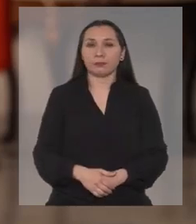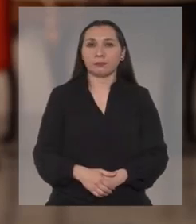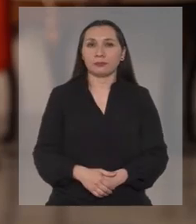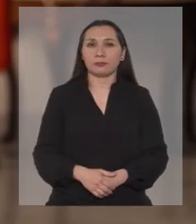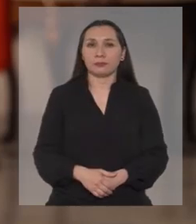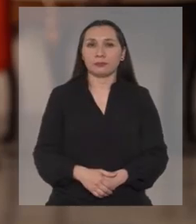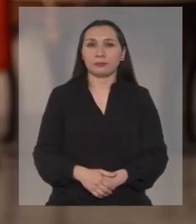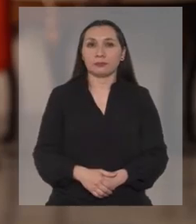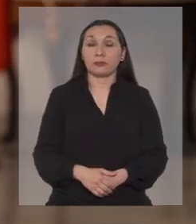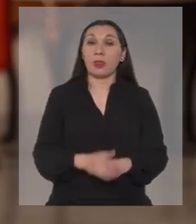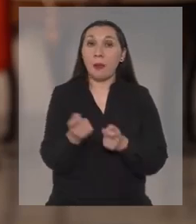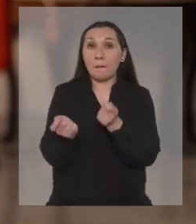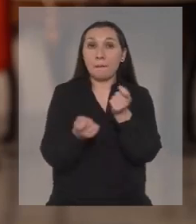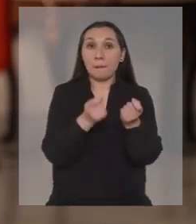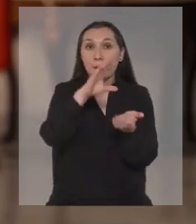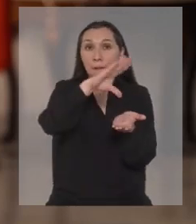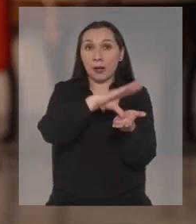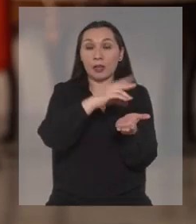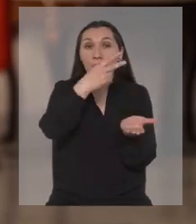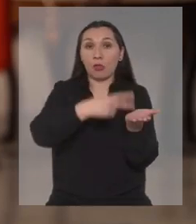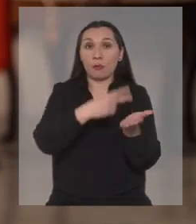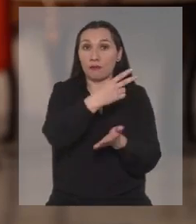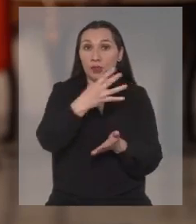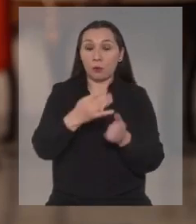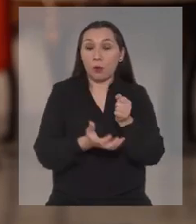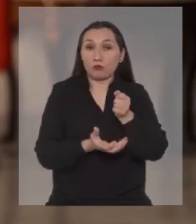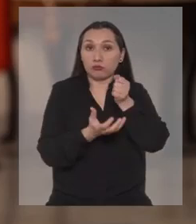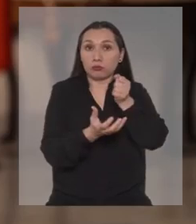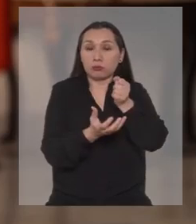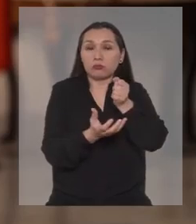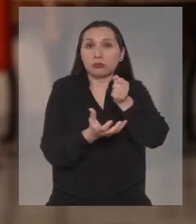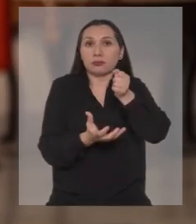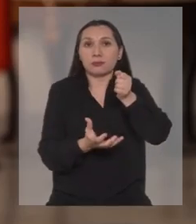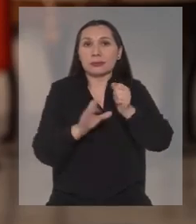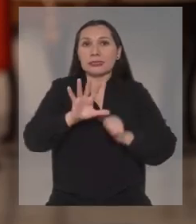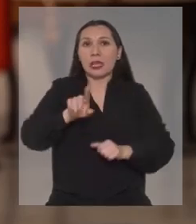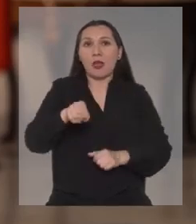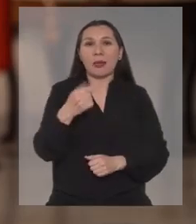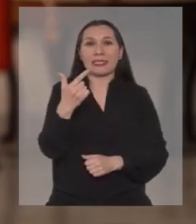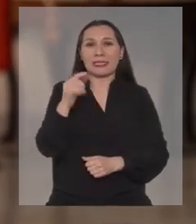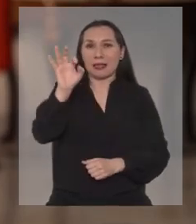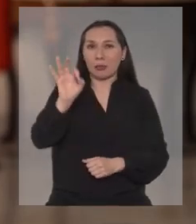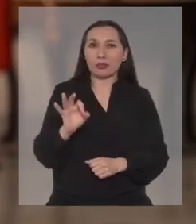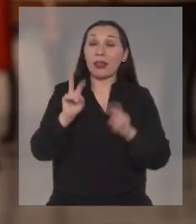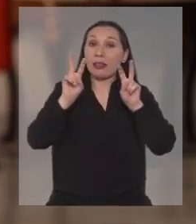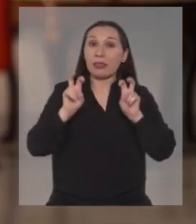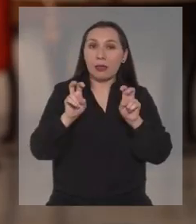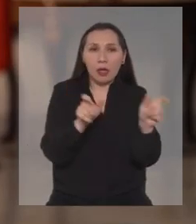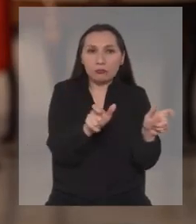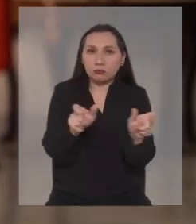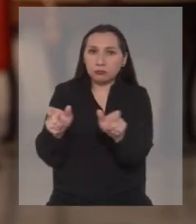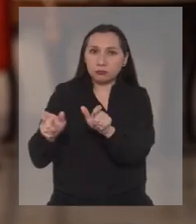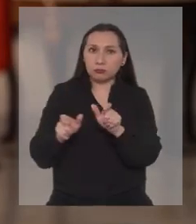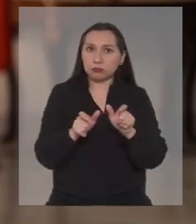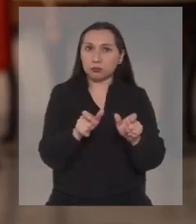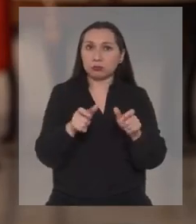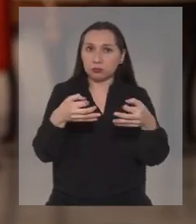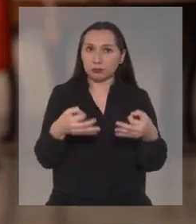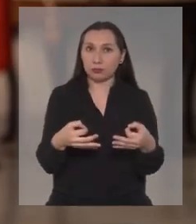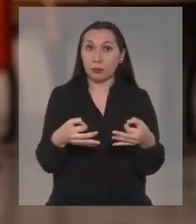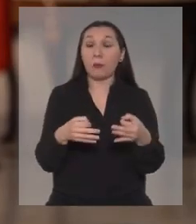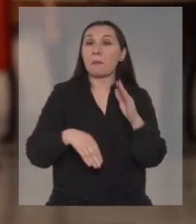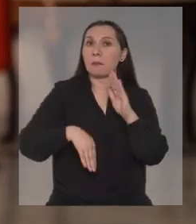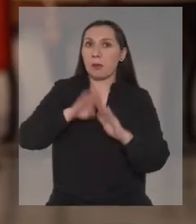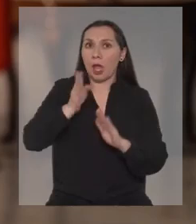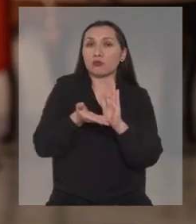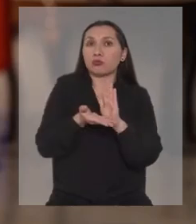veamos el presupuesto del 2024 crece un 5,7 por en materia de seguridad Este es